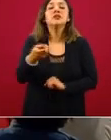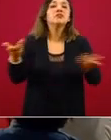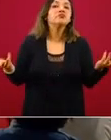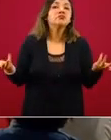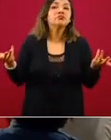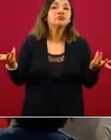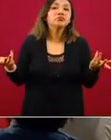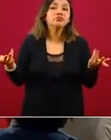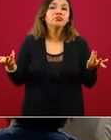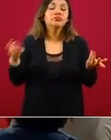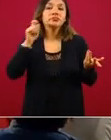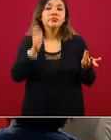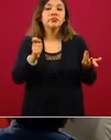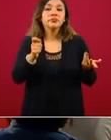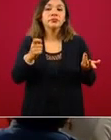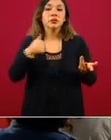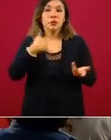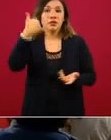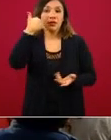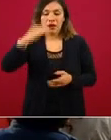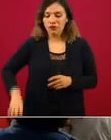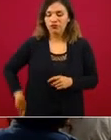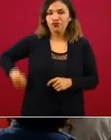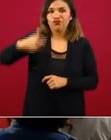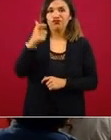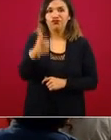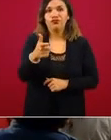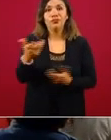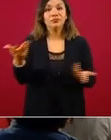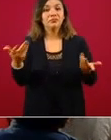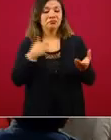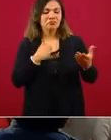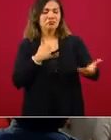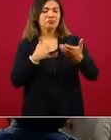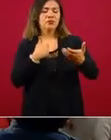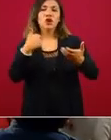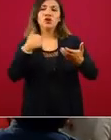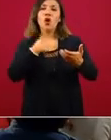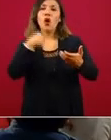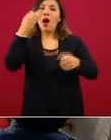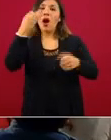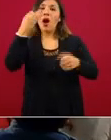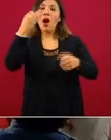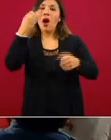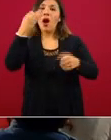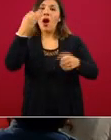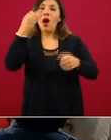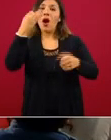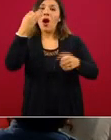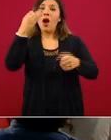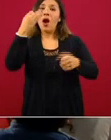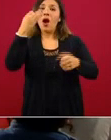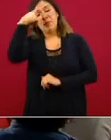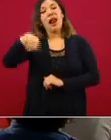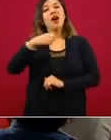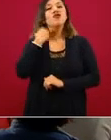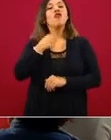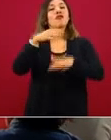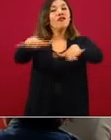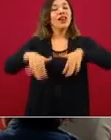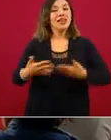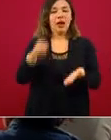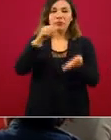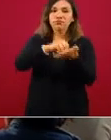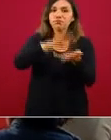que saco mi teléfono y digo, oh, estoy en Palacio Nacional en la conferencia de prensa. Y eso